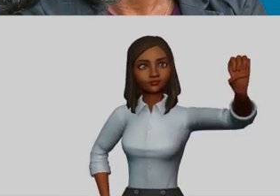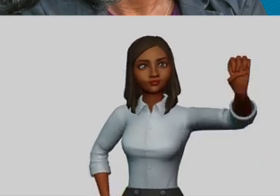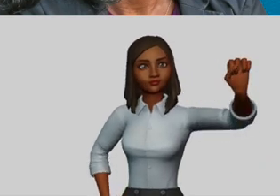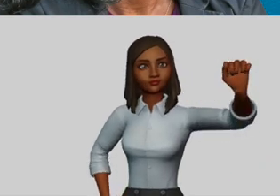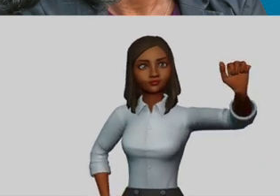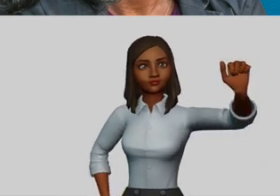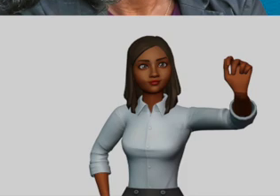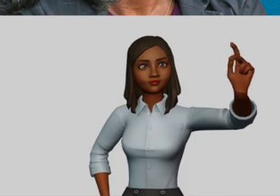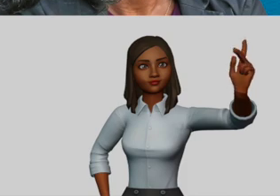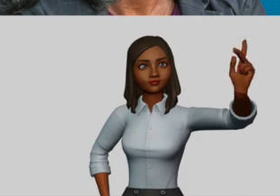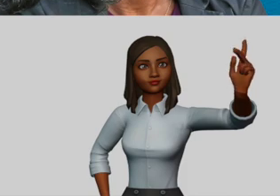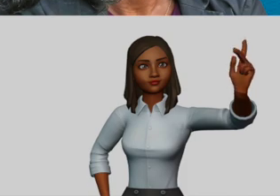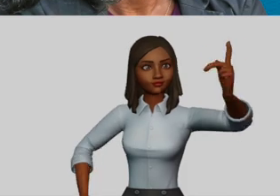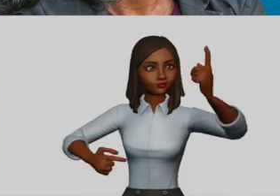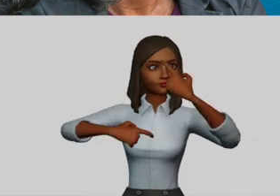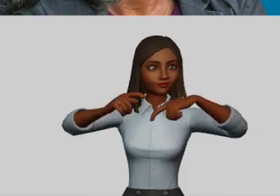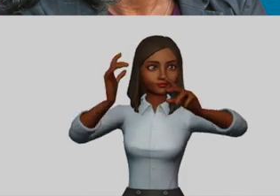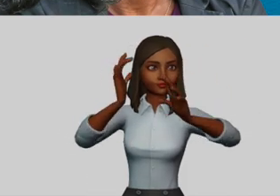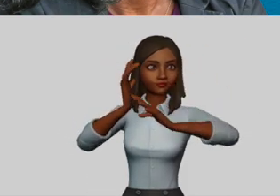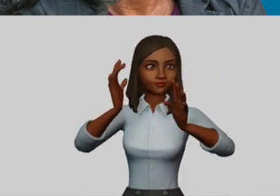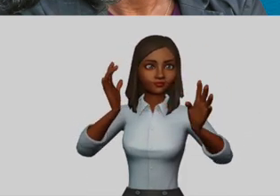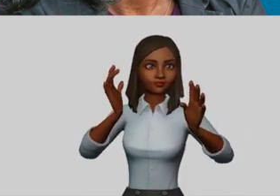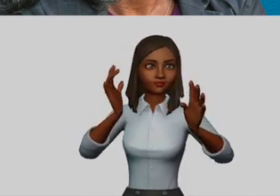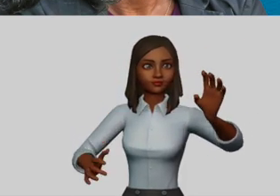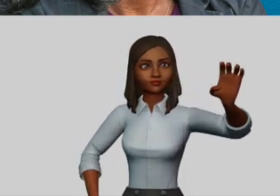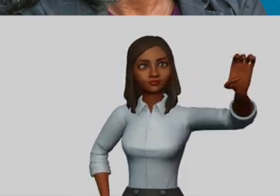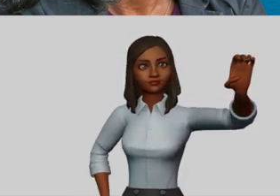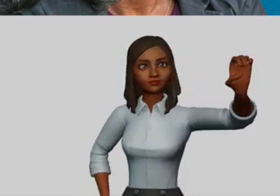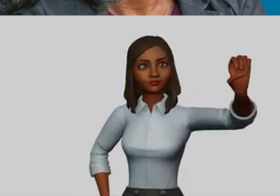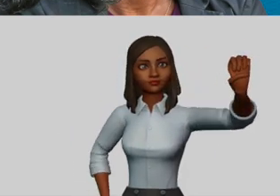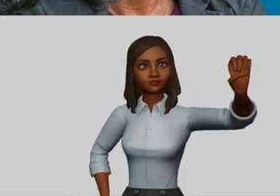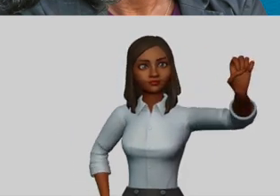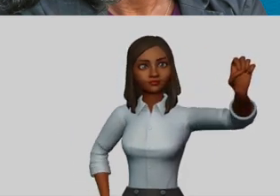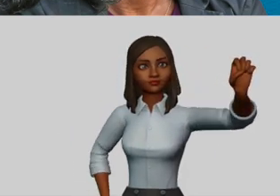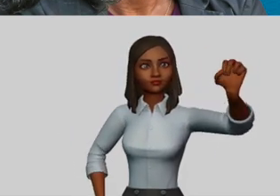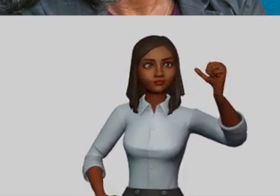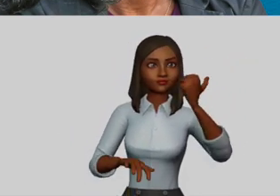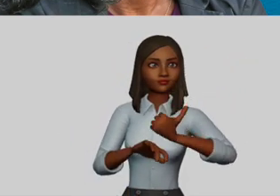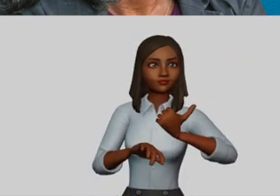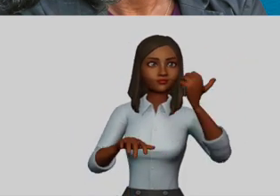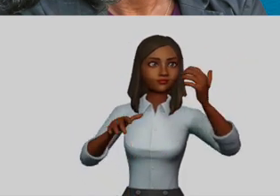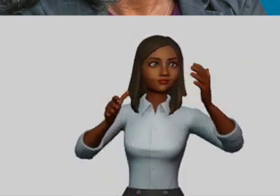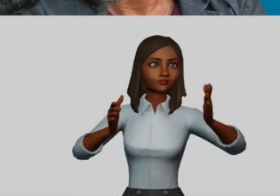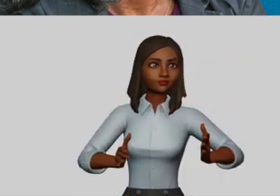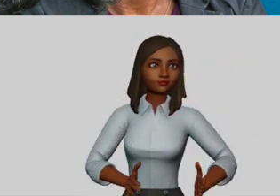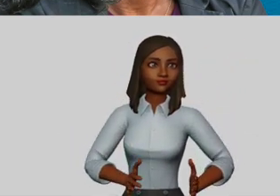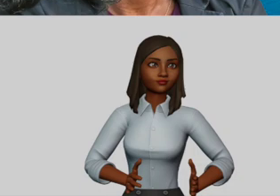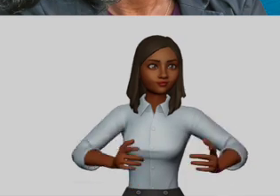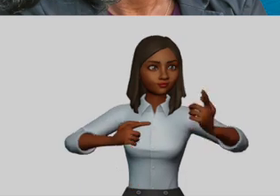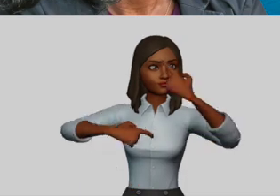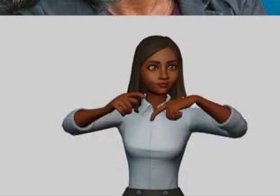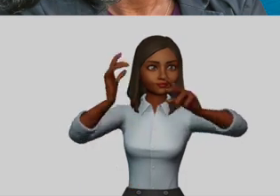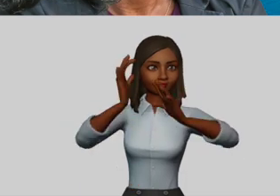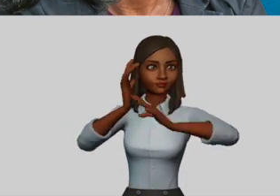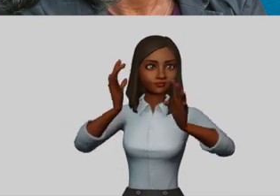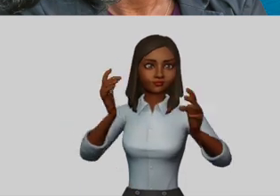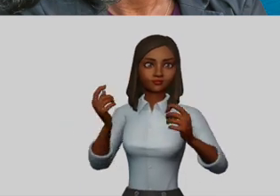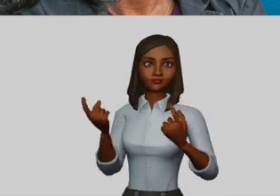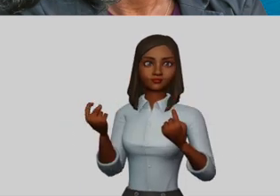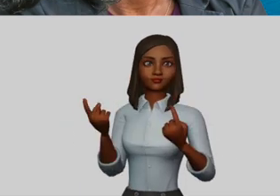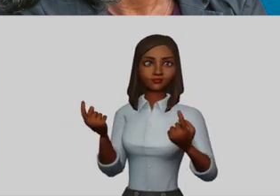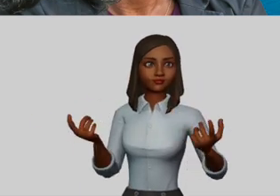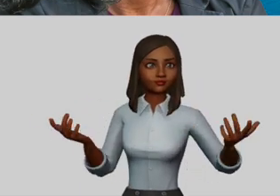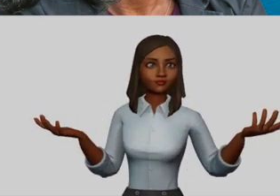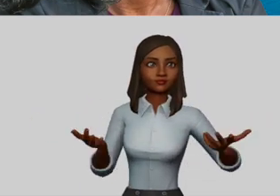y ASL. Al terminar la universidad, Yamillet trabajó en Fannie Mae como una analista cuantitativa y de ingeniería financiera,